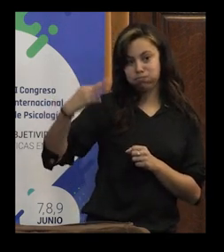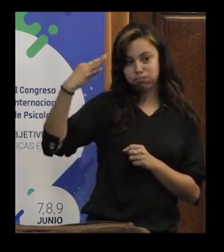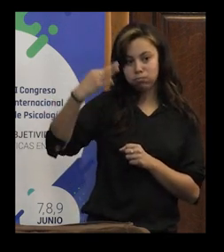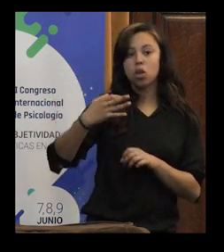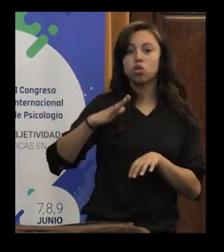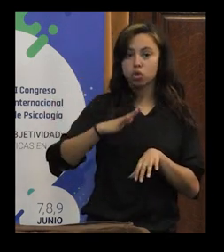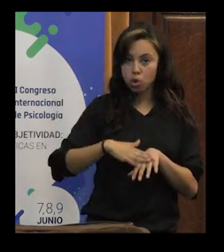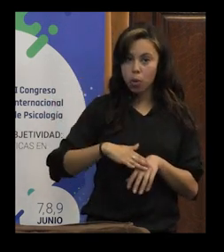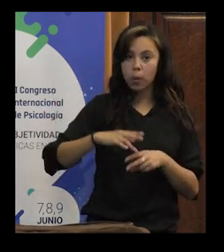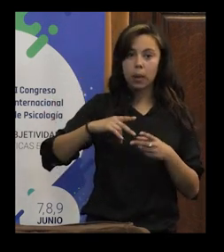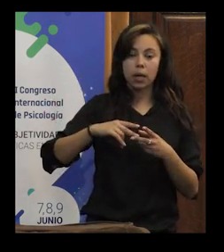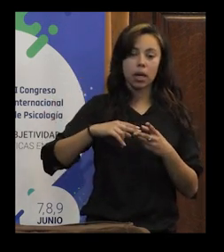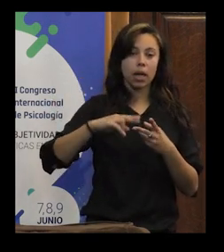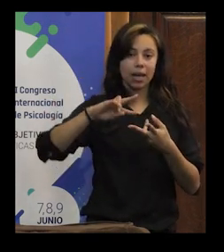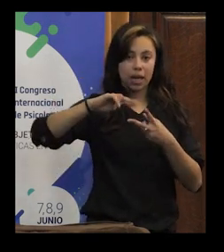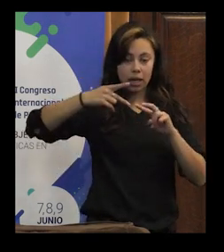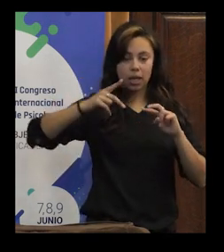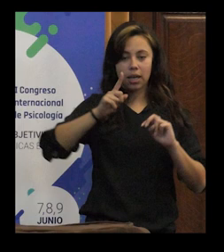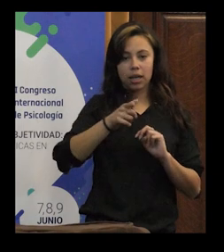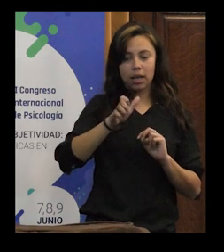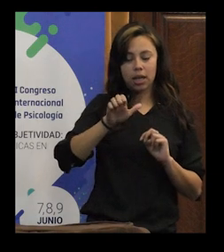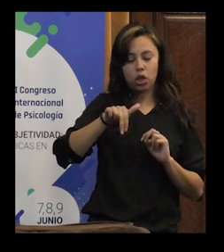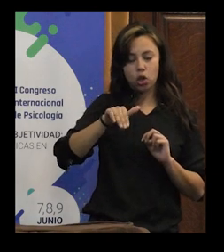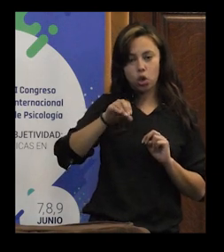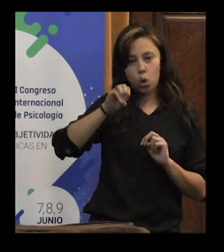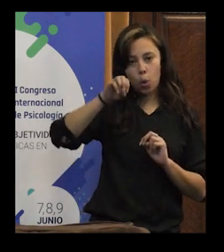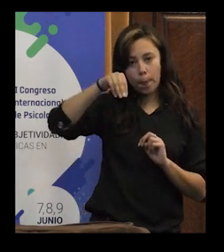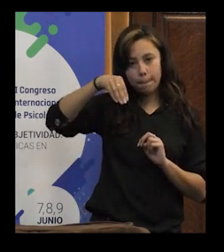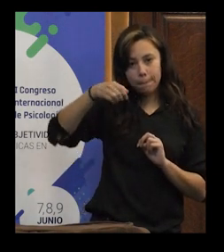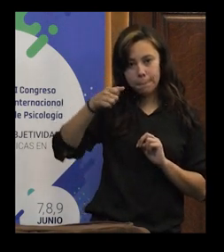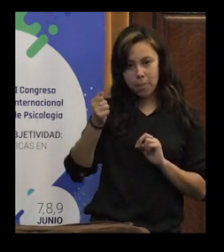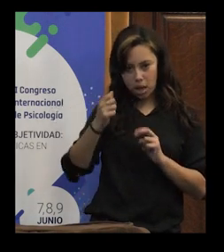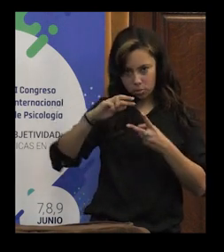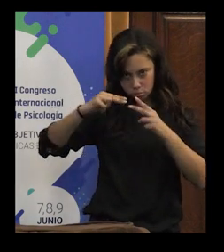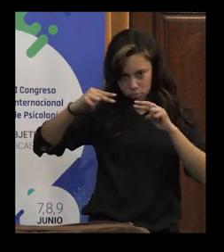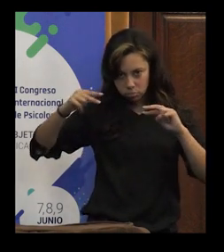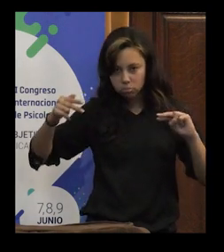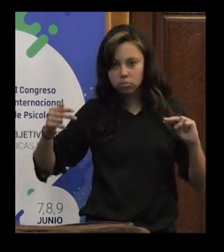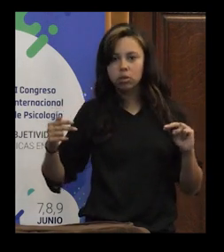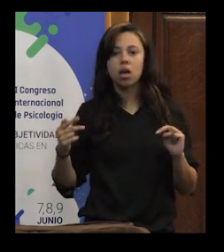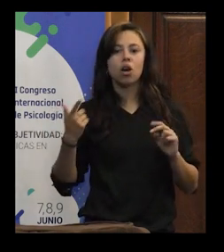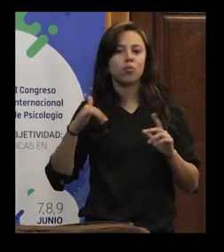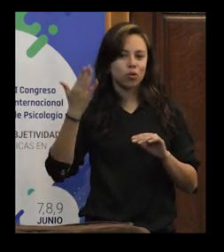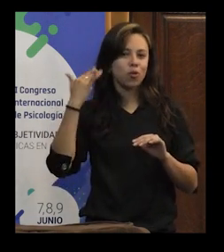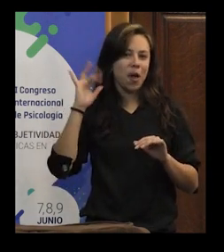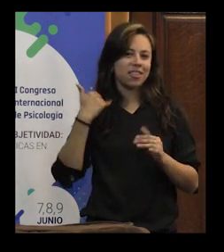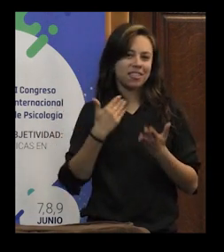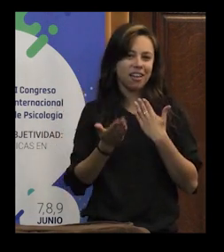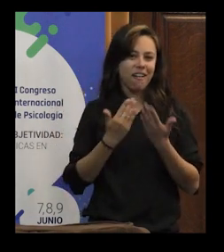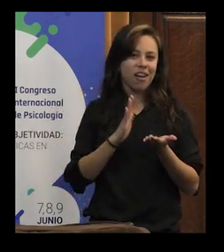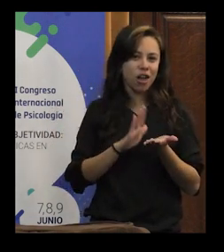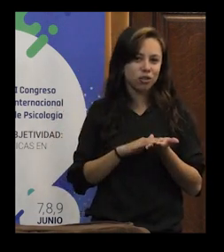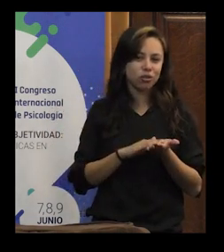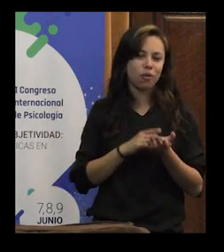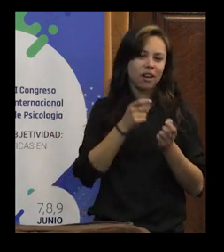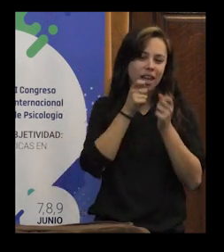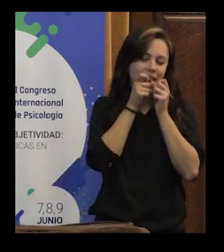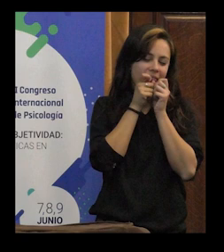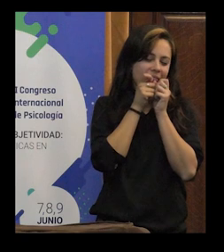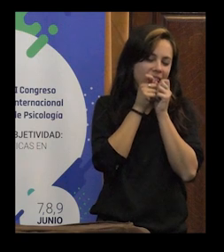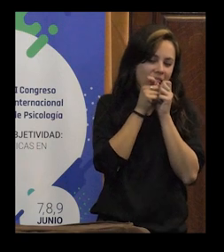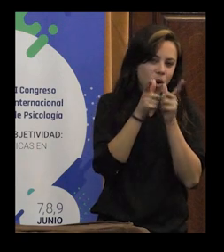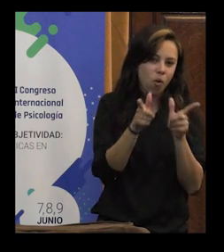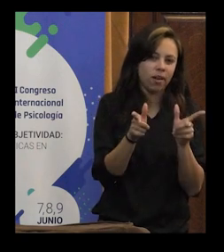yo estaba escribiendo un capítulo sobre el lenguaje de los riesgos en genética, participé de